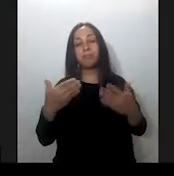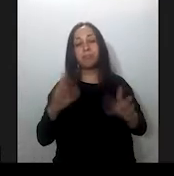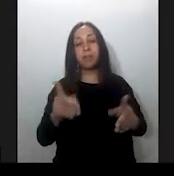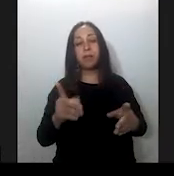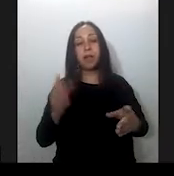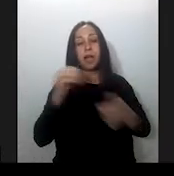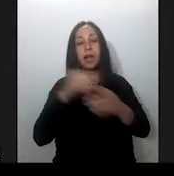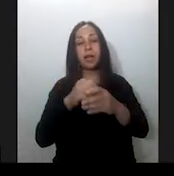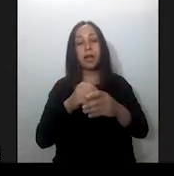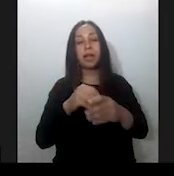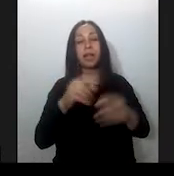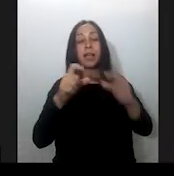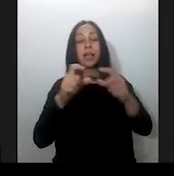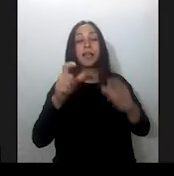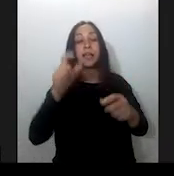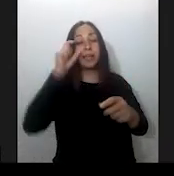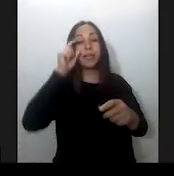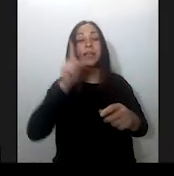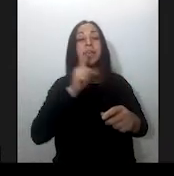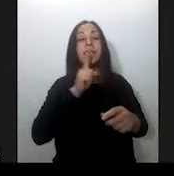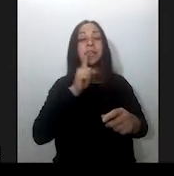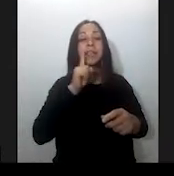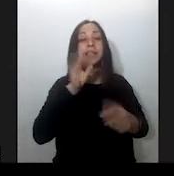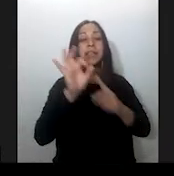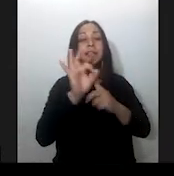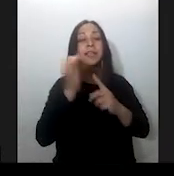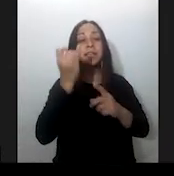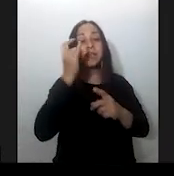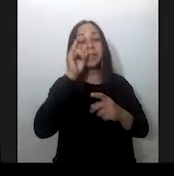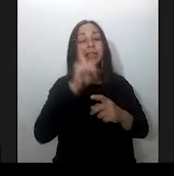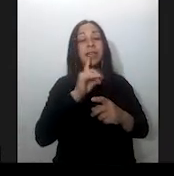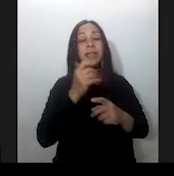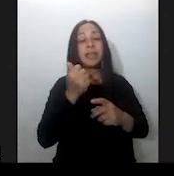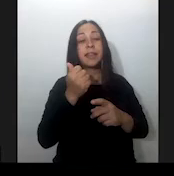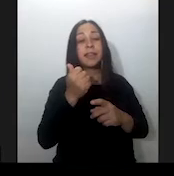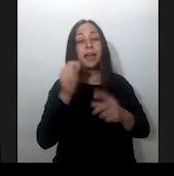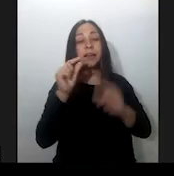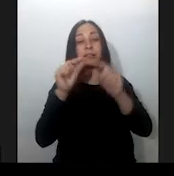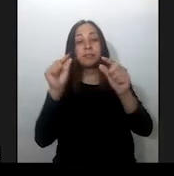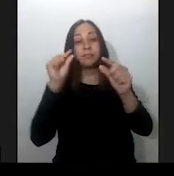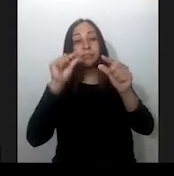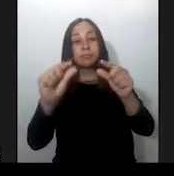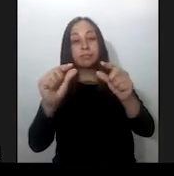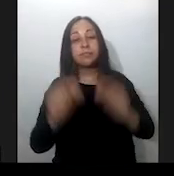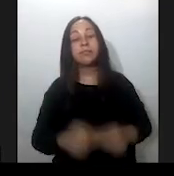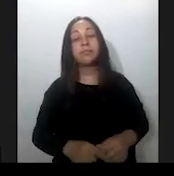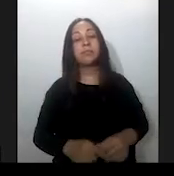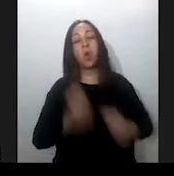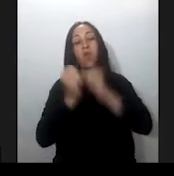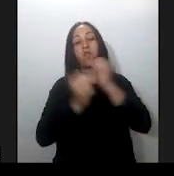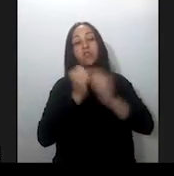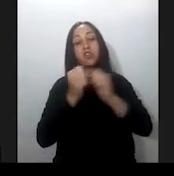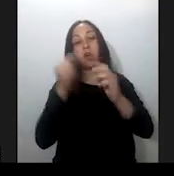Podríamos agregar algún tipo de etiqueta. Y recuerden también que podríamos configurar algunas cuestiones vinculadas a la herramienta.